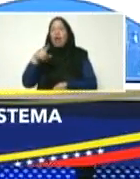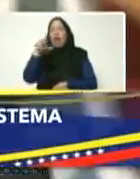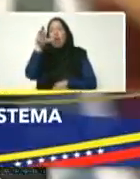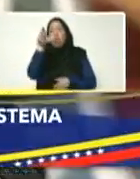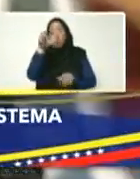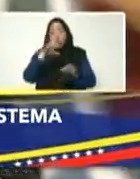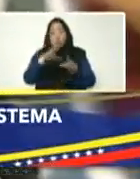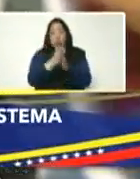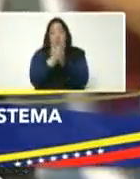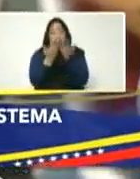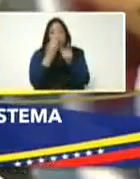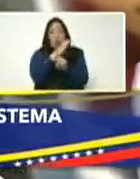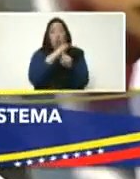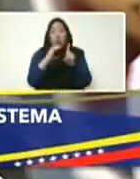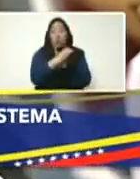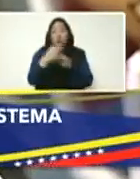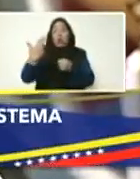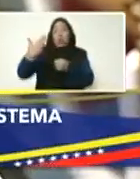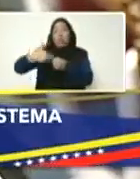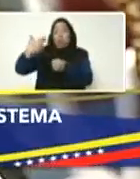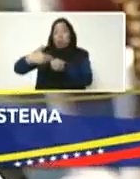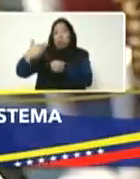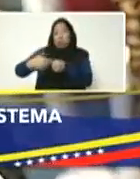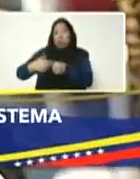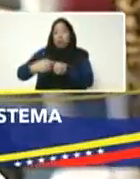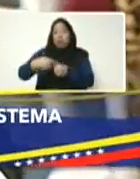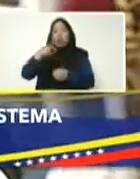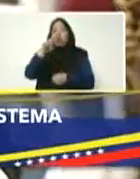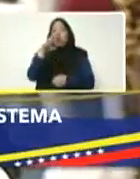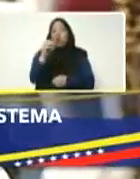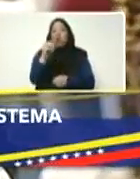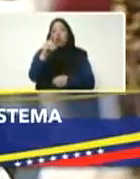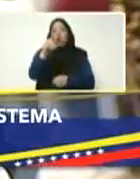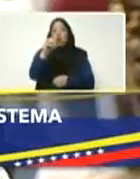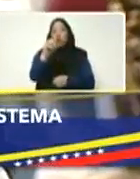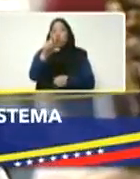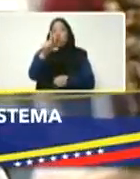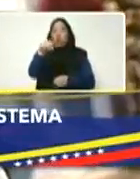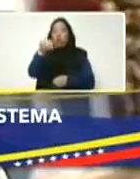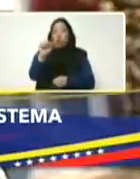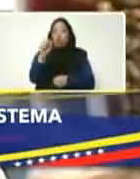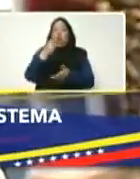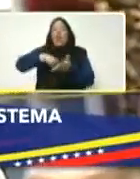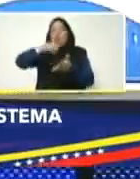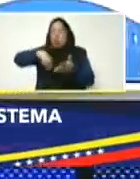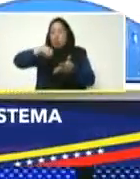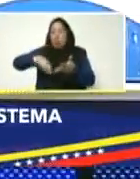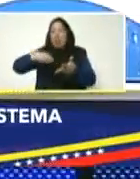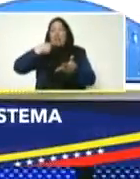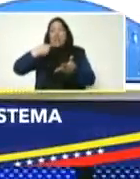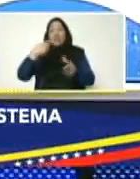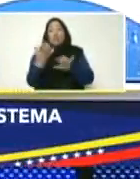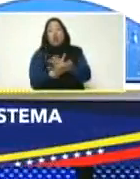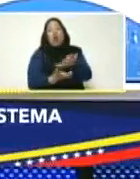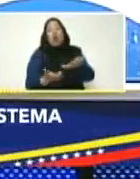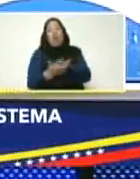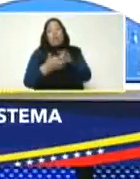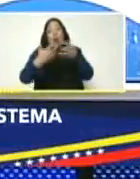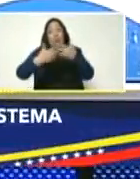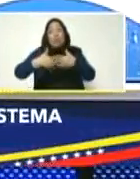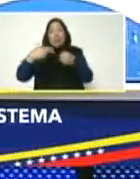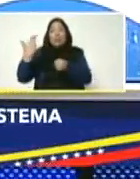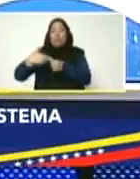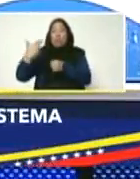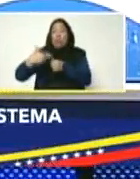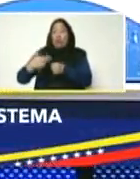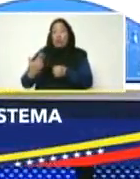en su libro La cultura del petróleo. Ya Rodolfo Quintero denunciaba la creación de los vicios producto del rentismo petrolero